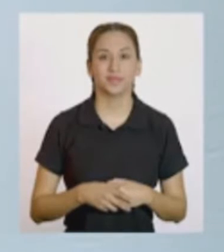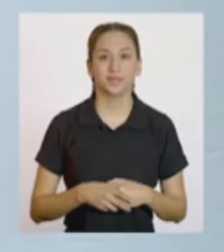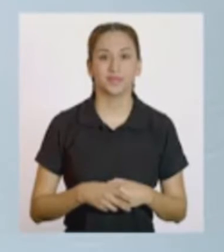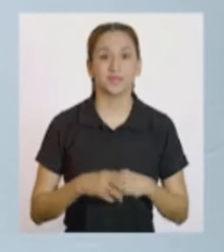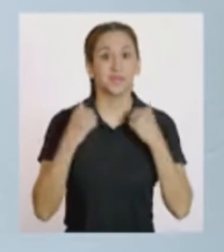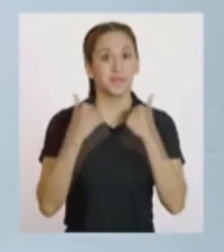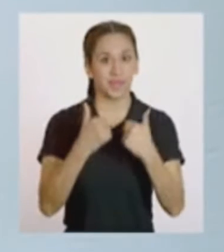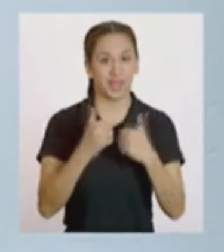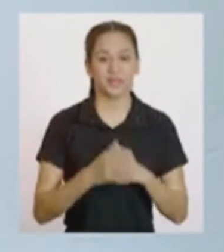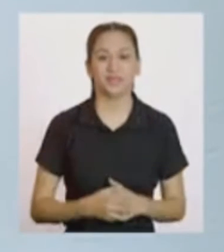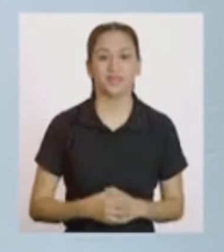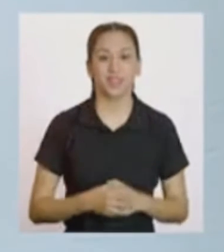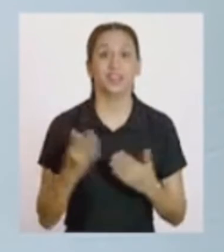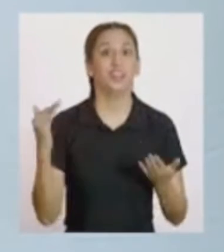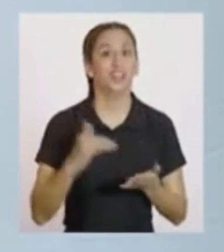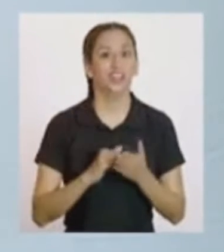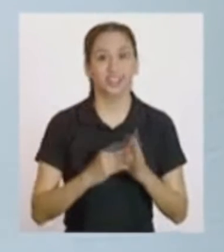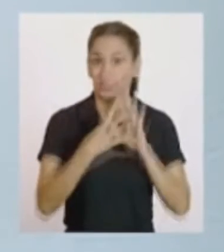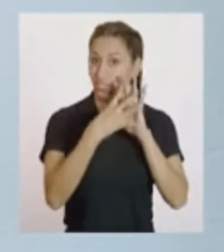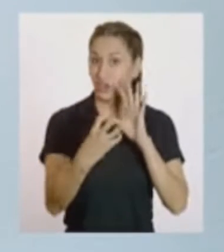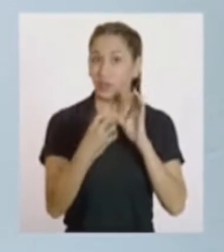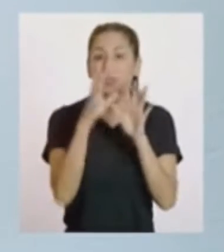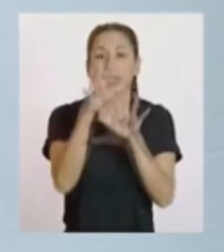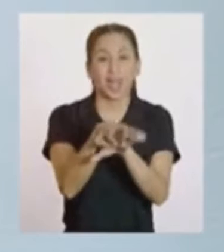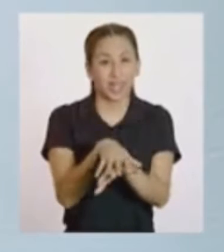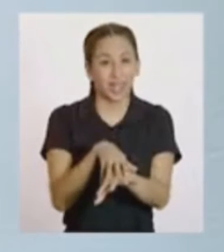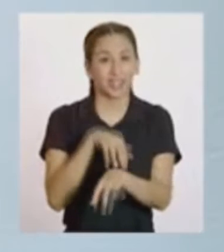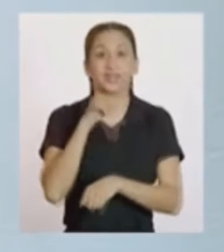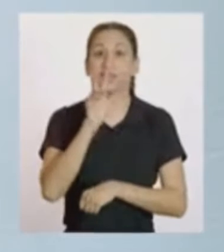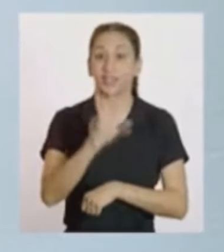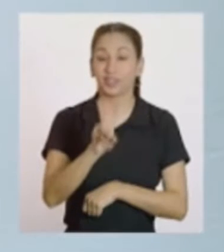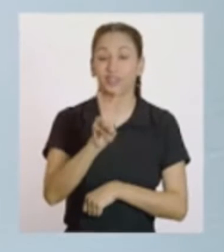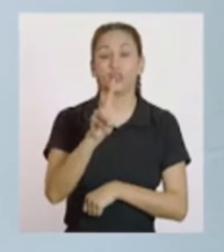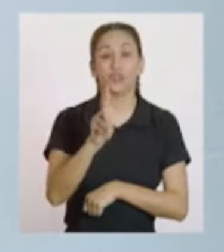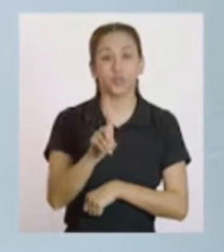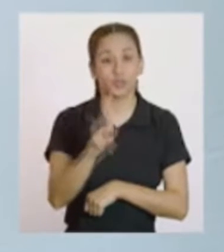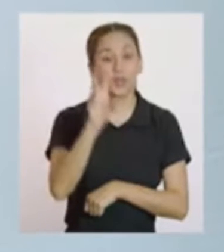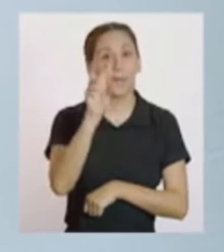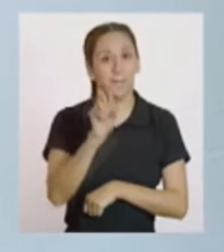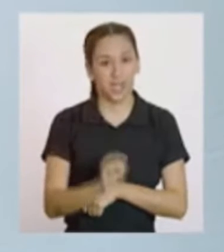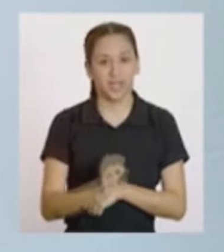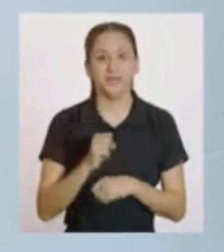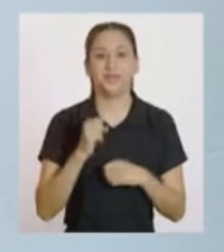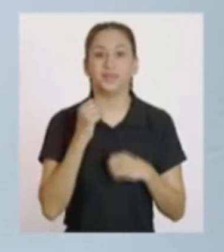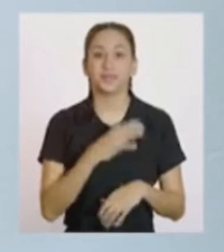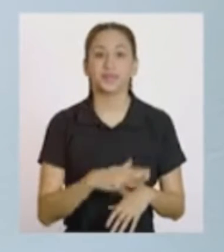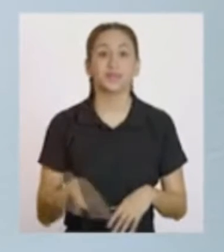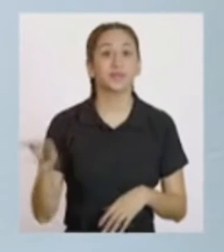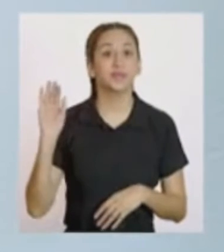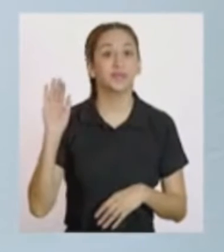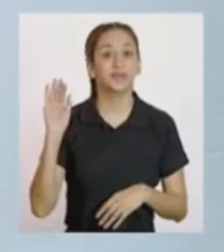centro. Muy bien. Una vez más, despacito. 3, 2, 1,